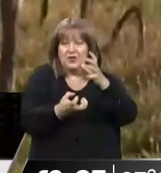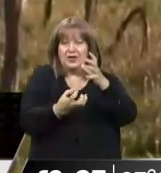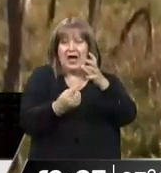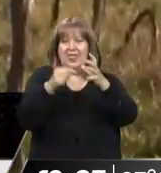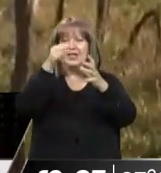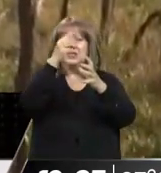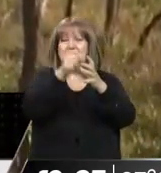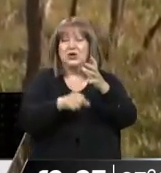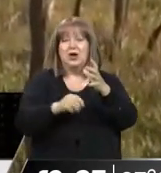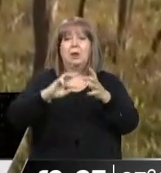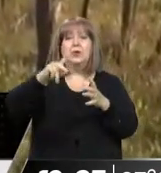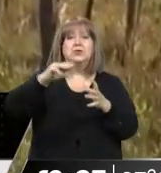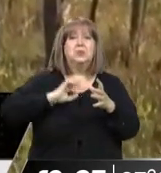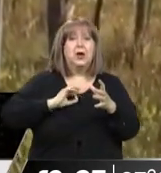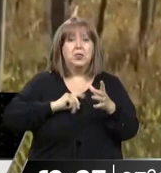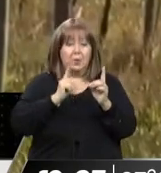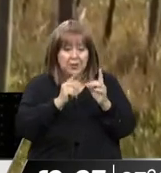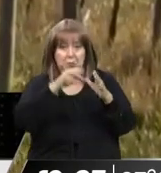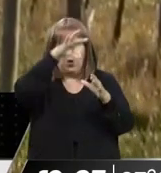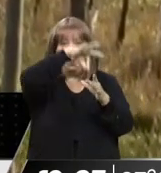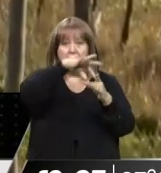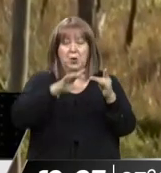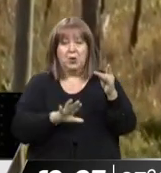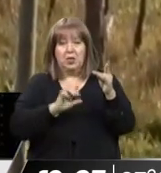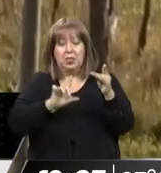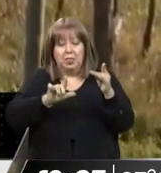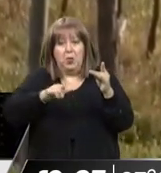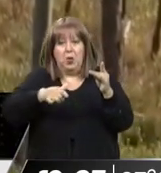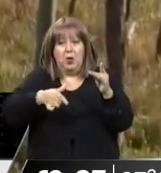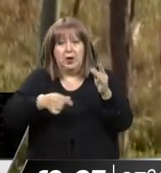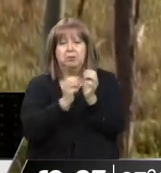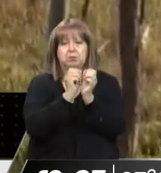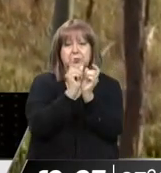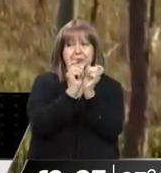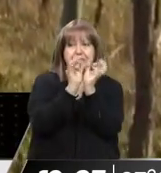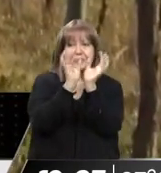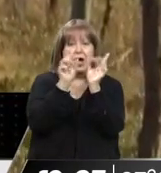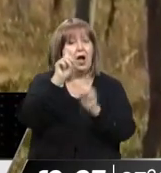interior, y el año que viene tiene un retraso muy grande y algunas cepas hasta se mueren.